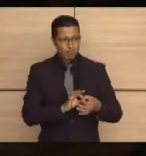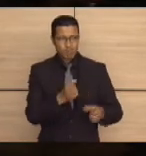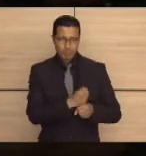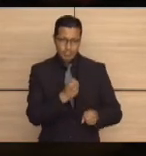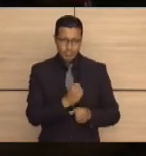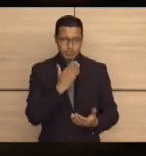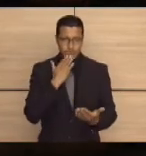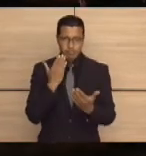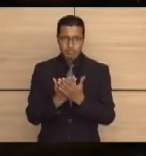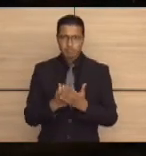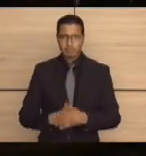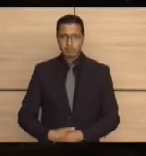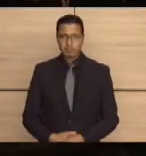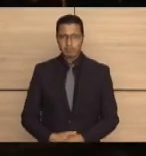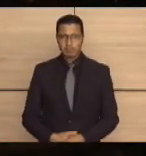gracias.